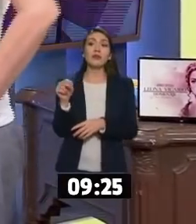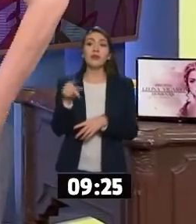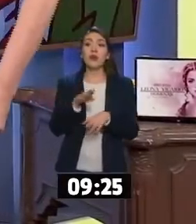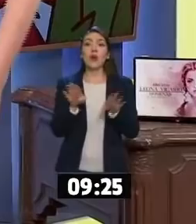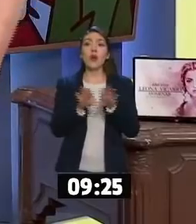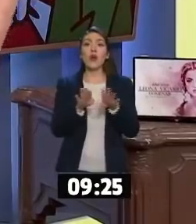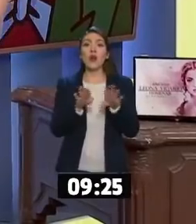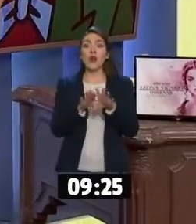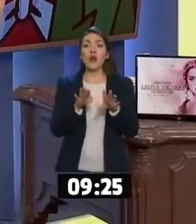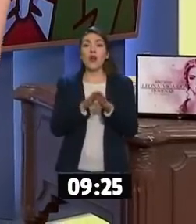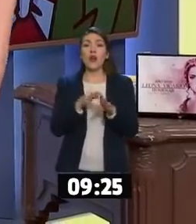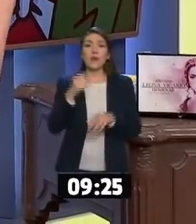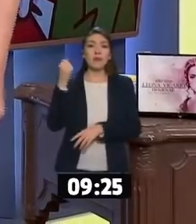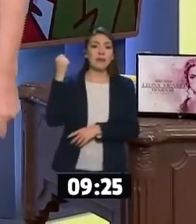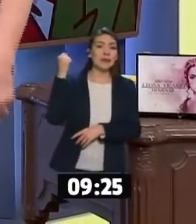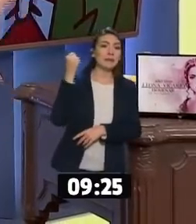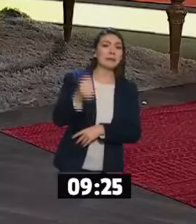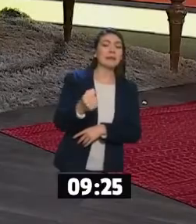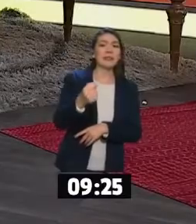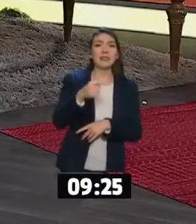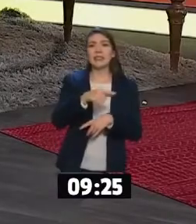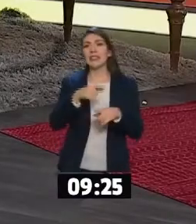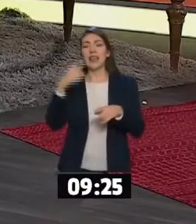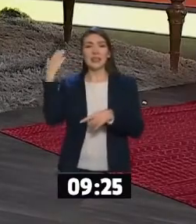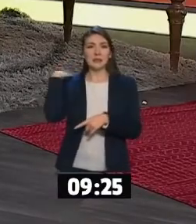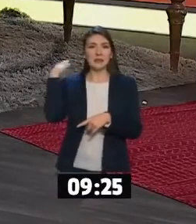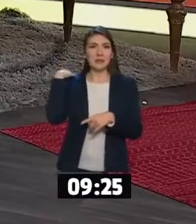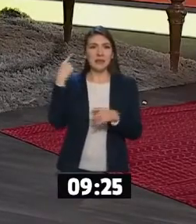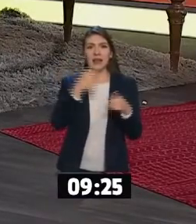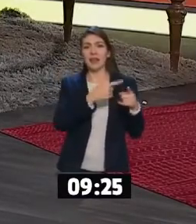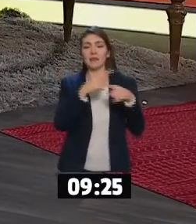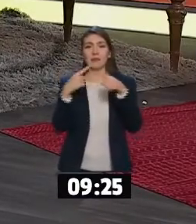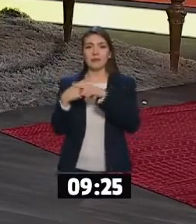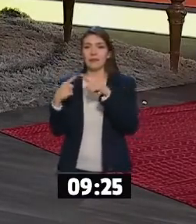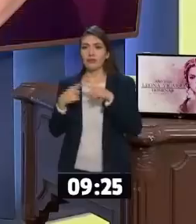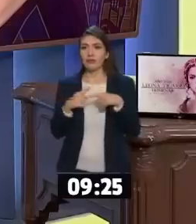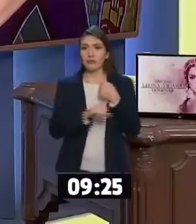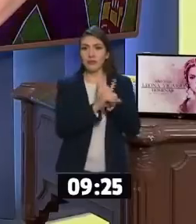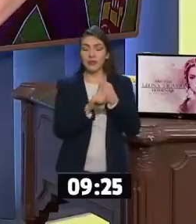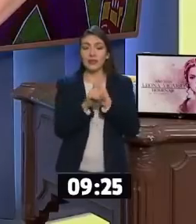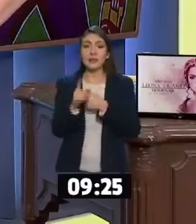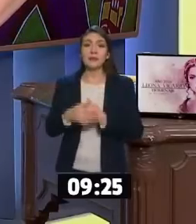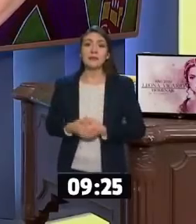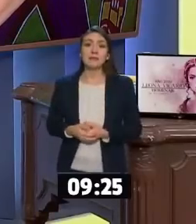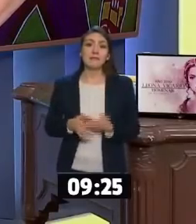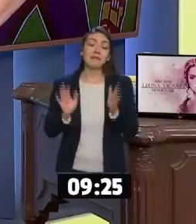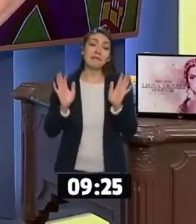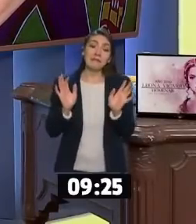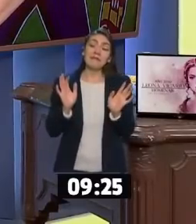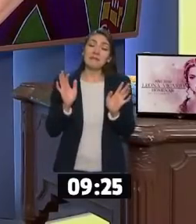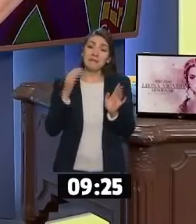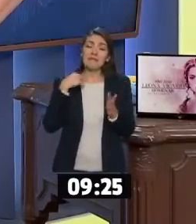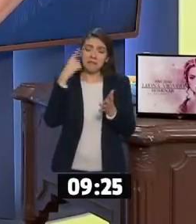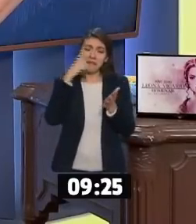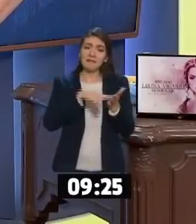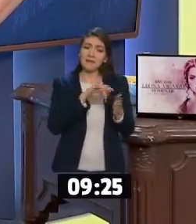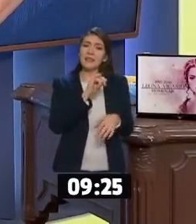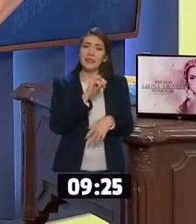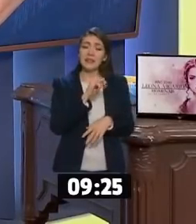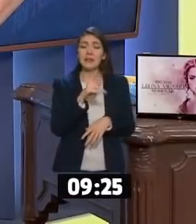lo dude. Uy, señora, no. Bueno, el PRD pues ya casi ni existe, pero entre el PRI y el PAN sí se van a agarrar. Compra autos